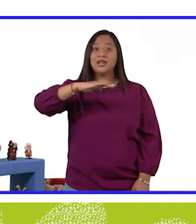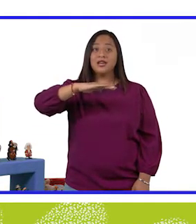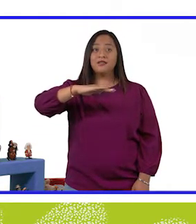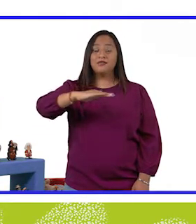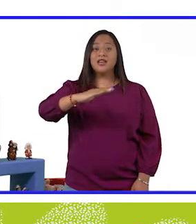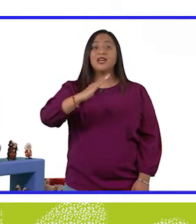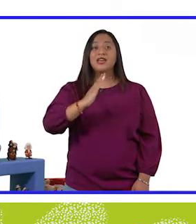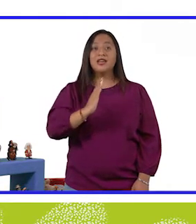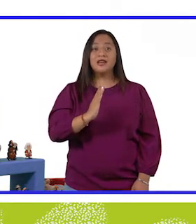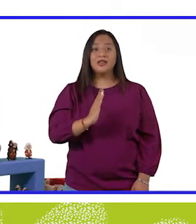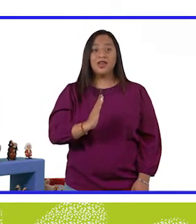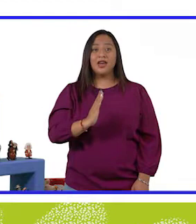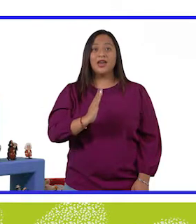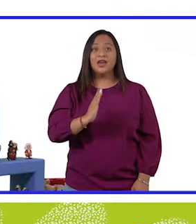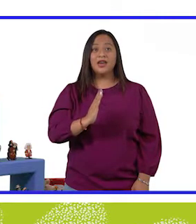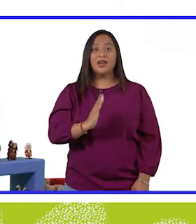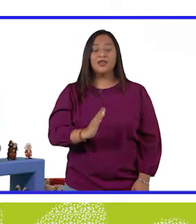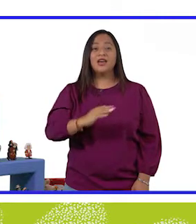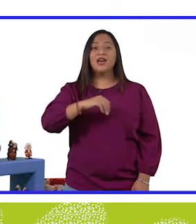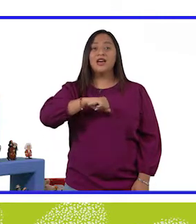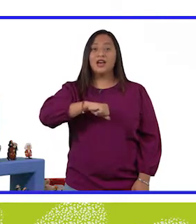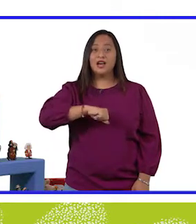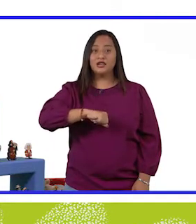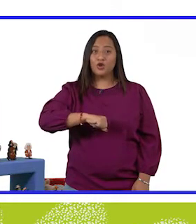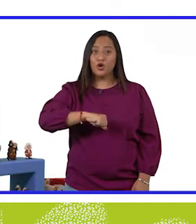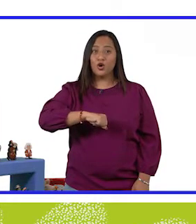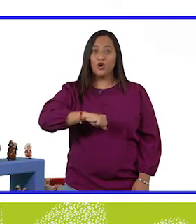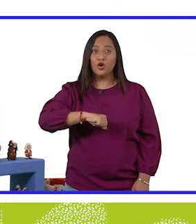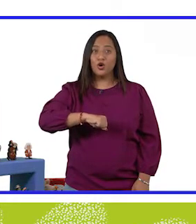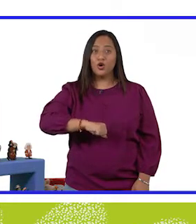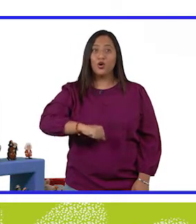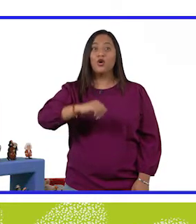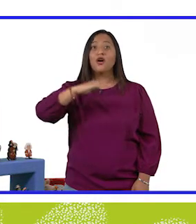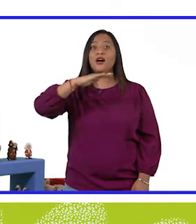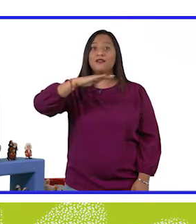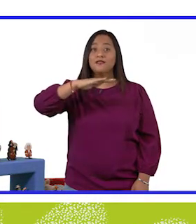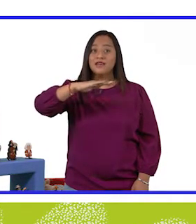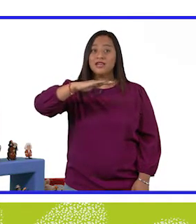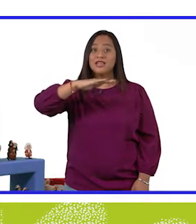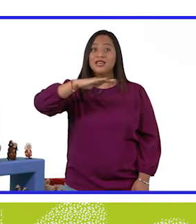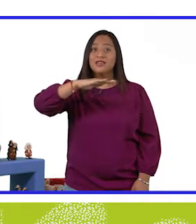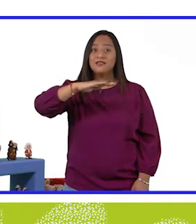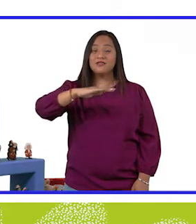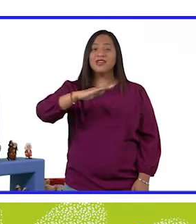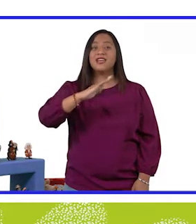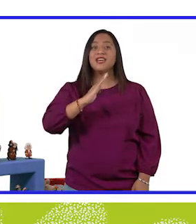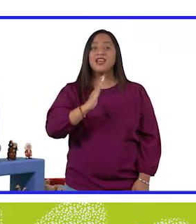Fi fi de yo.